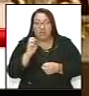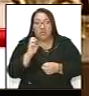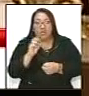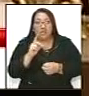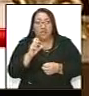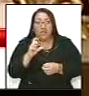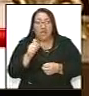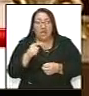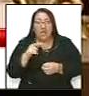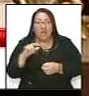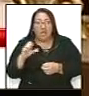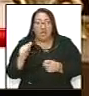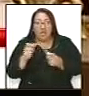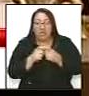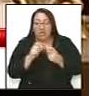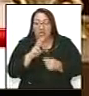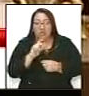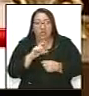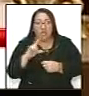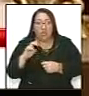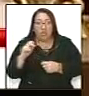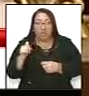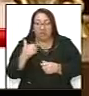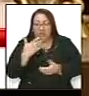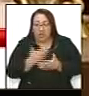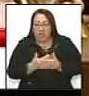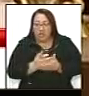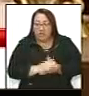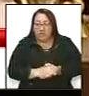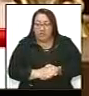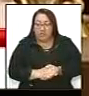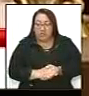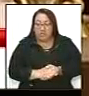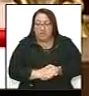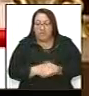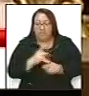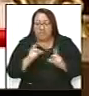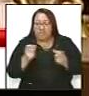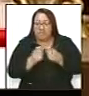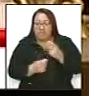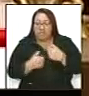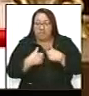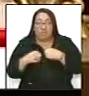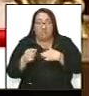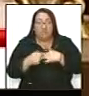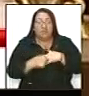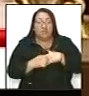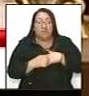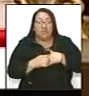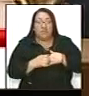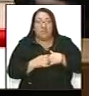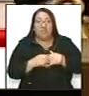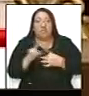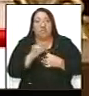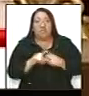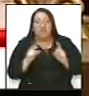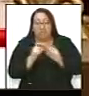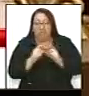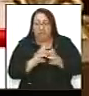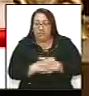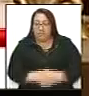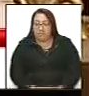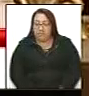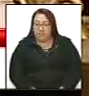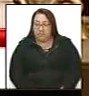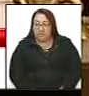Águila y al congresista Armando Villanueva por su presencia. Agradecido. Si algún congresista desea hacer uso de la palabra,